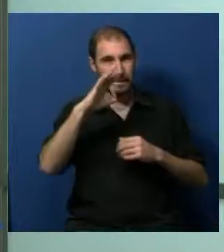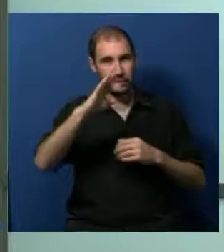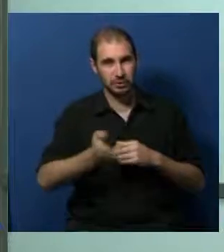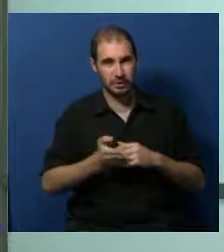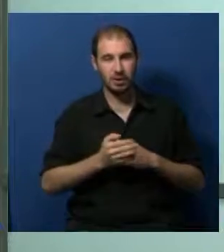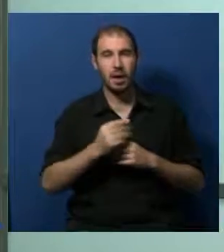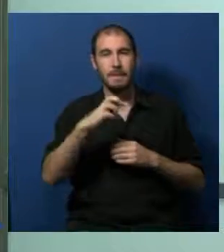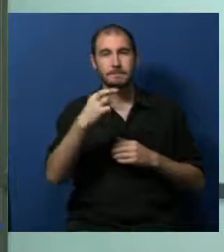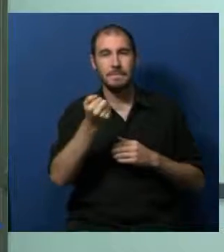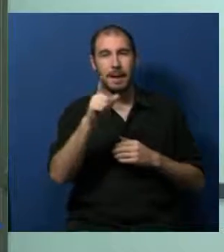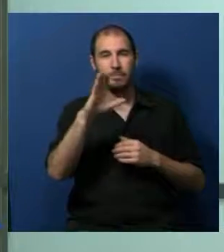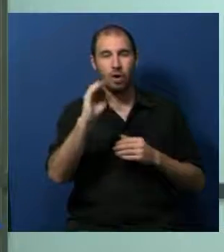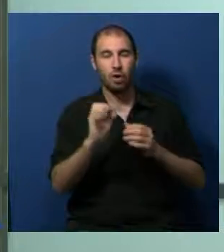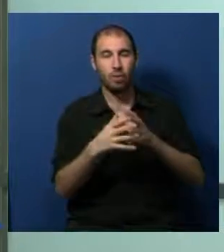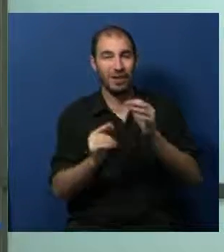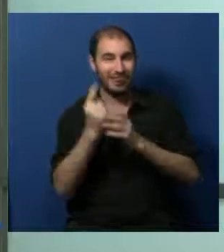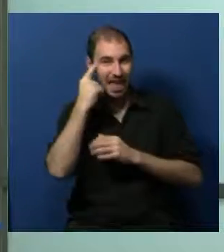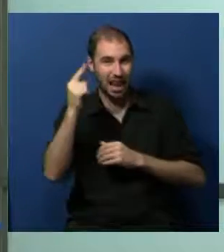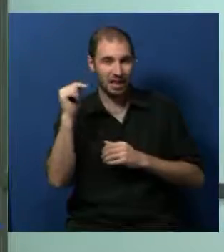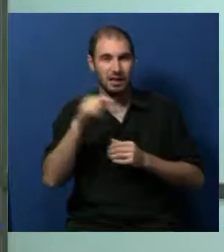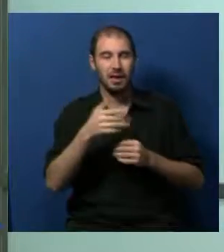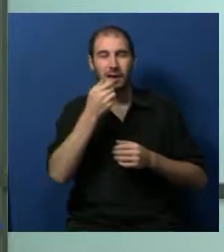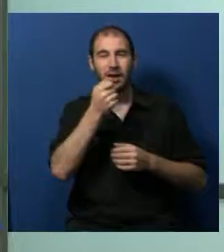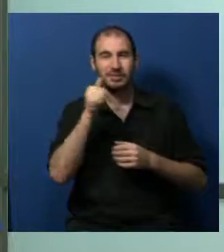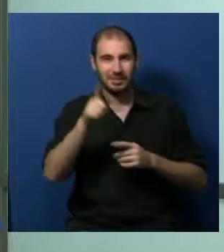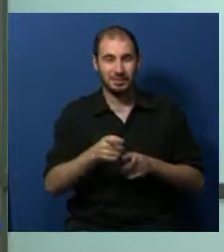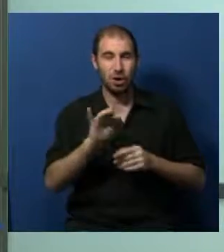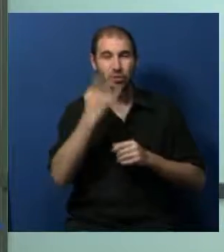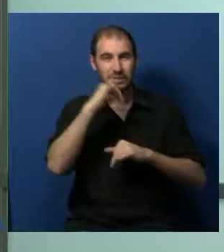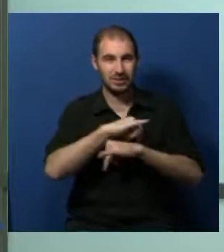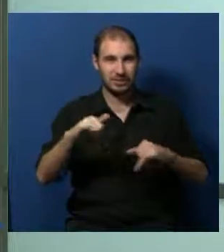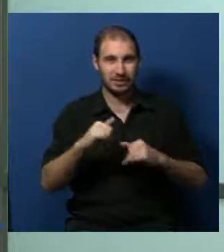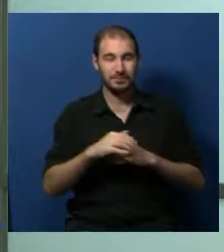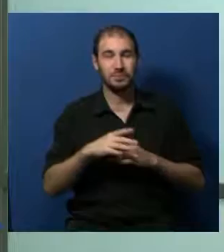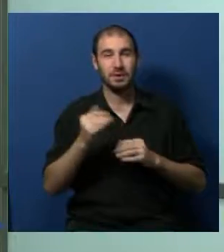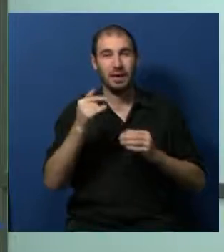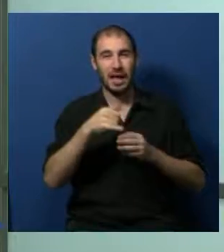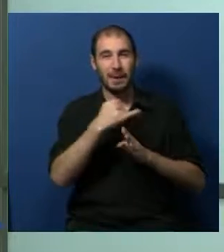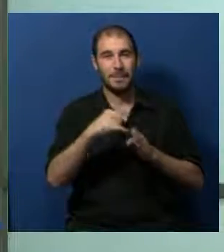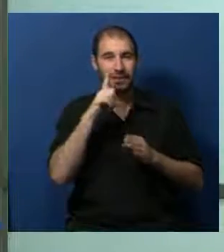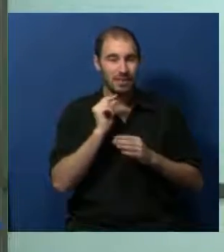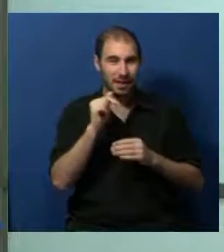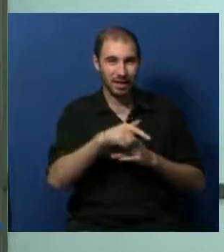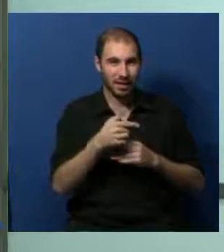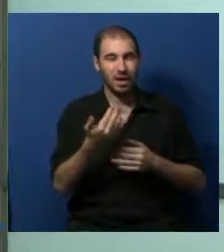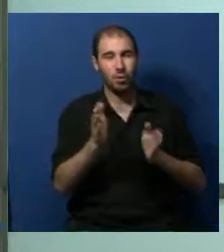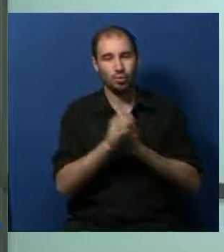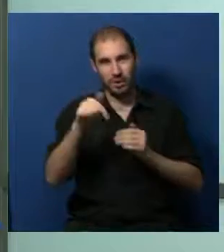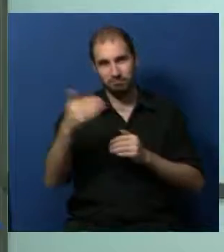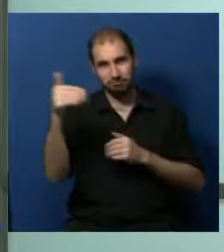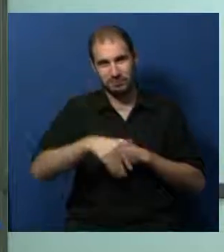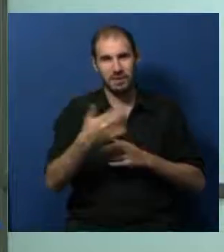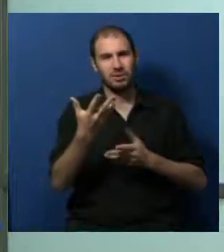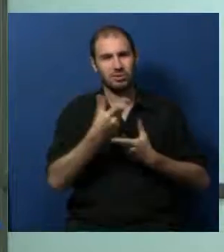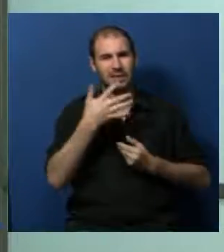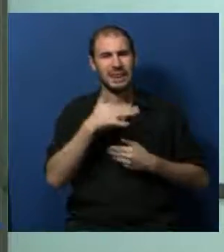6,9%. Pablo Salvador, de Fundación Ideal, columnista también de Unidiversidad Noticias en la edición del mediodía, está aquí con nosotros para